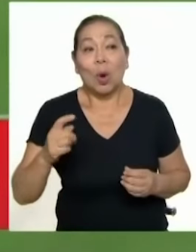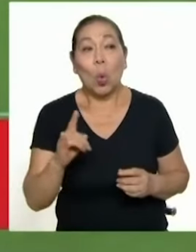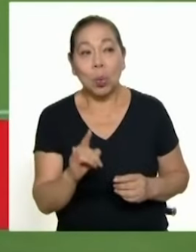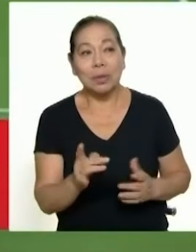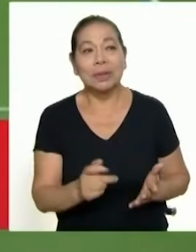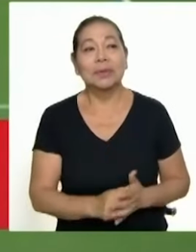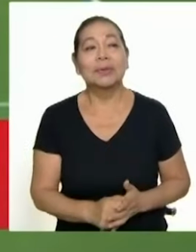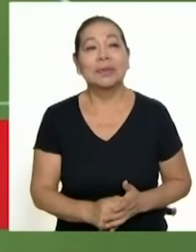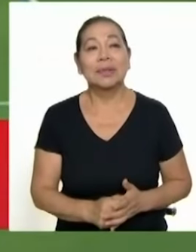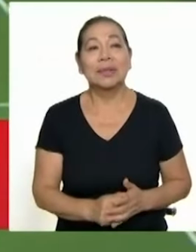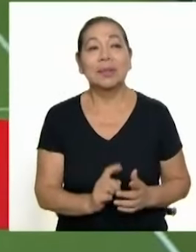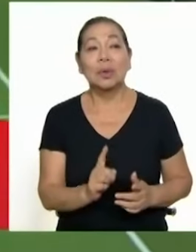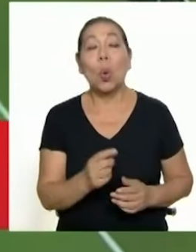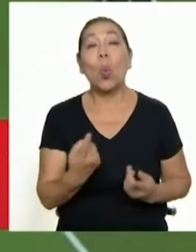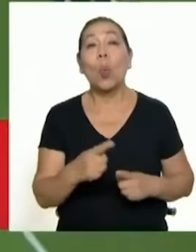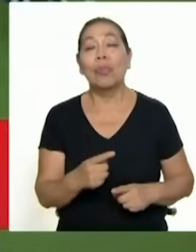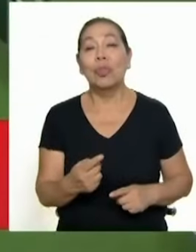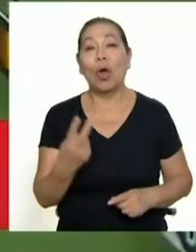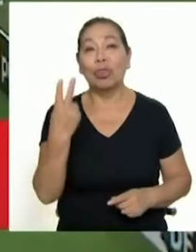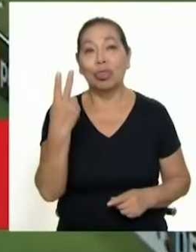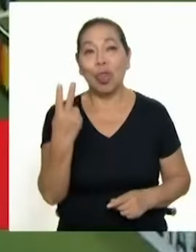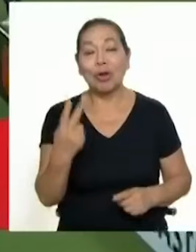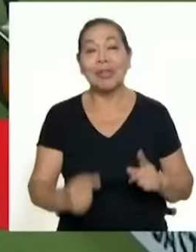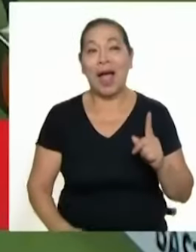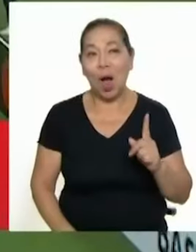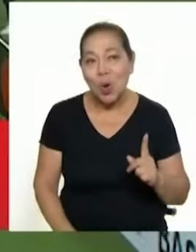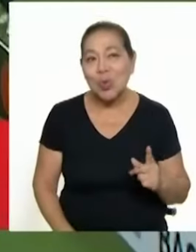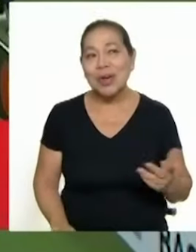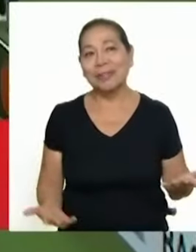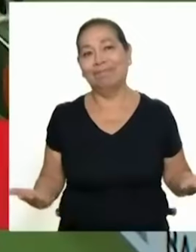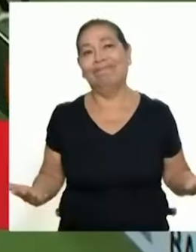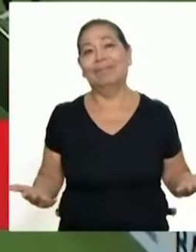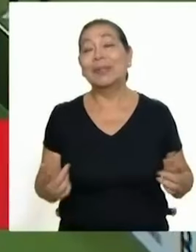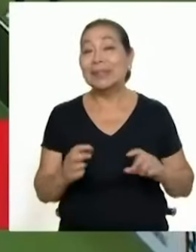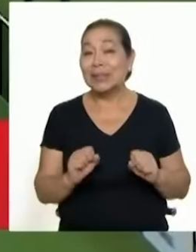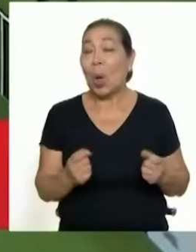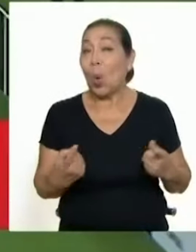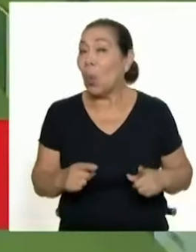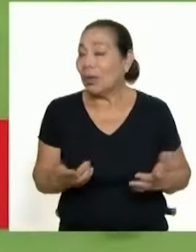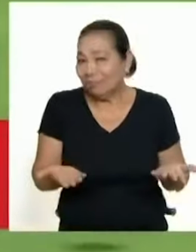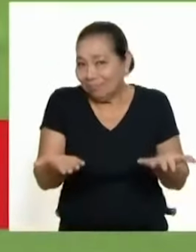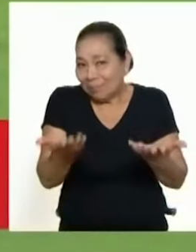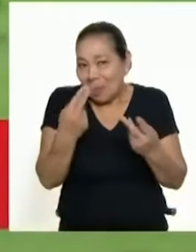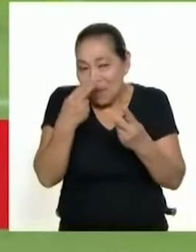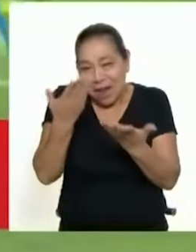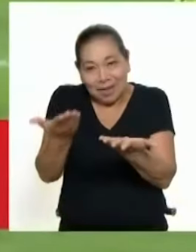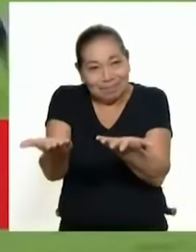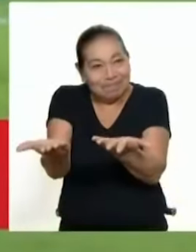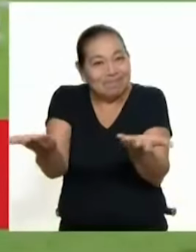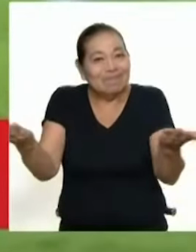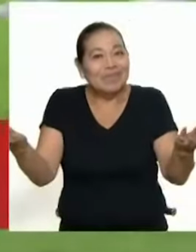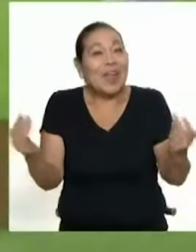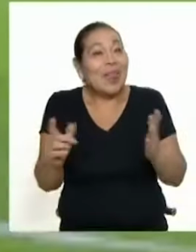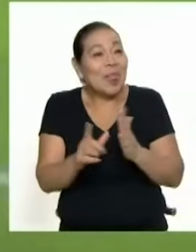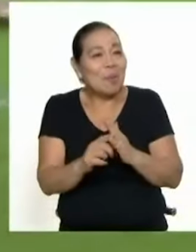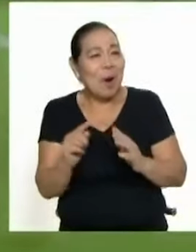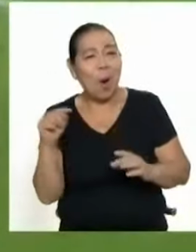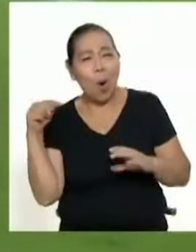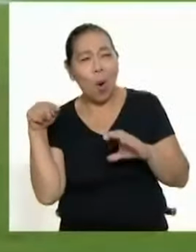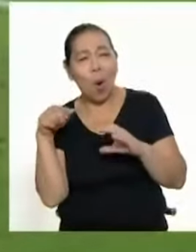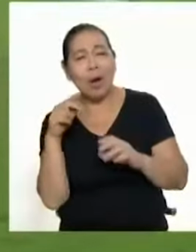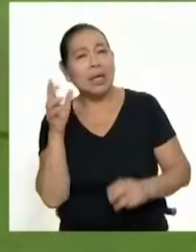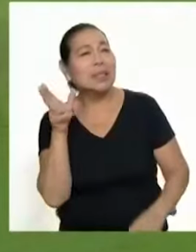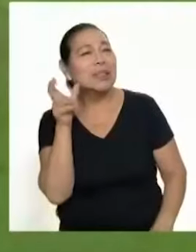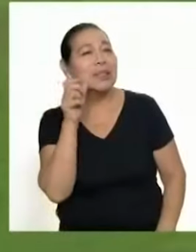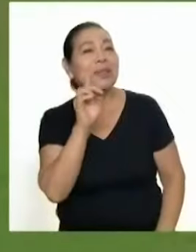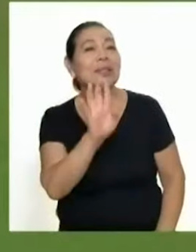manera José Rivera marcaba el 2-1, detonando la fiesta en el Monumental. Cuando quiera, señor director, después de esta repetición,